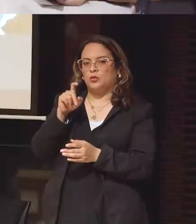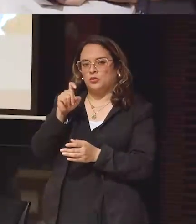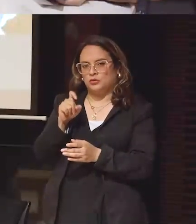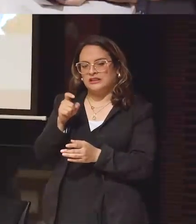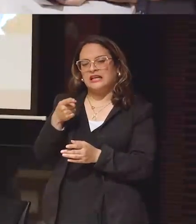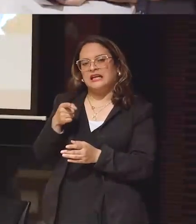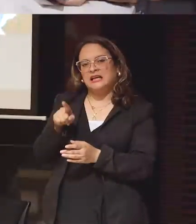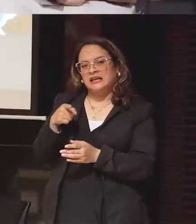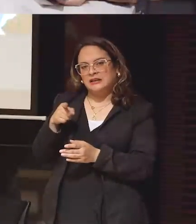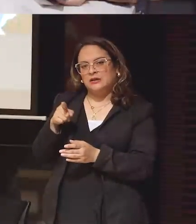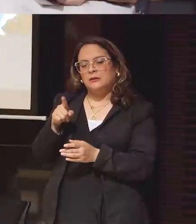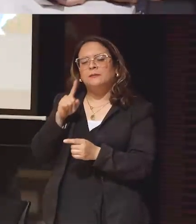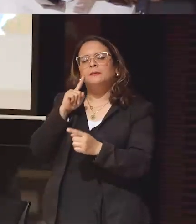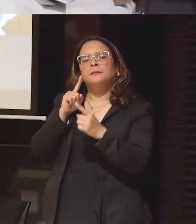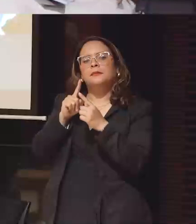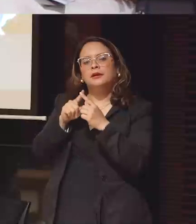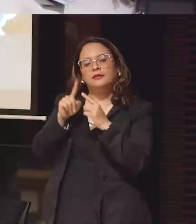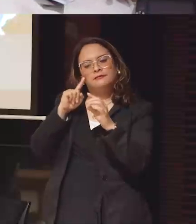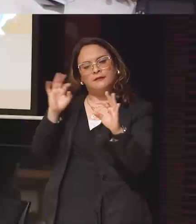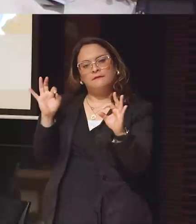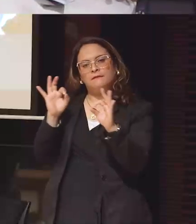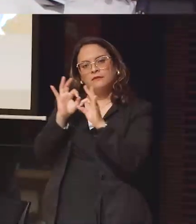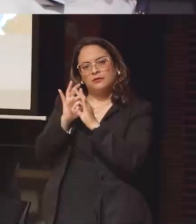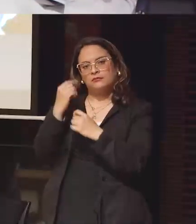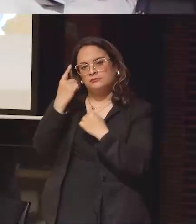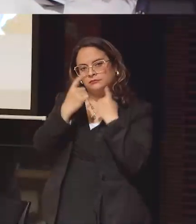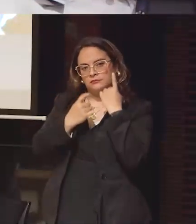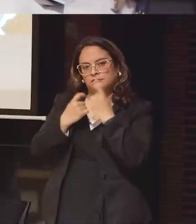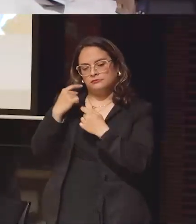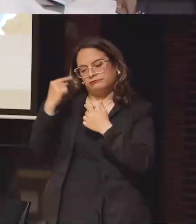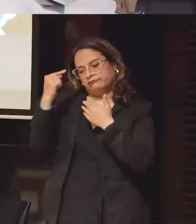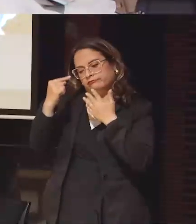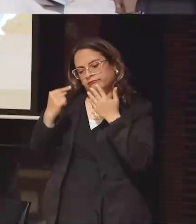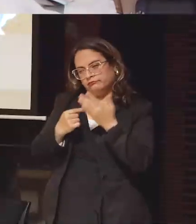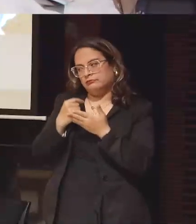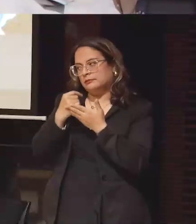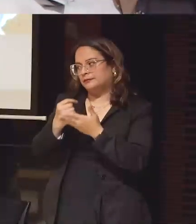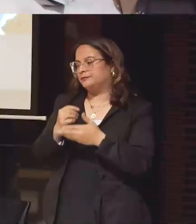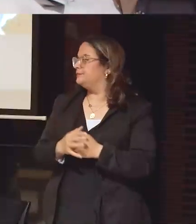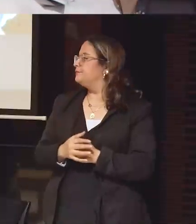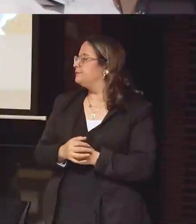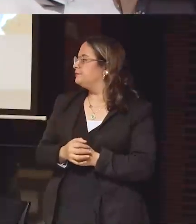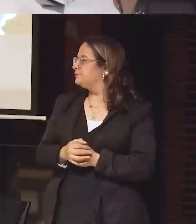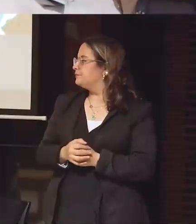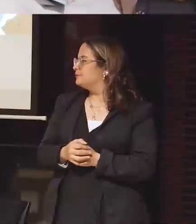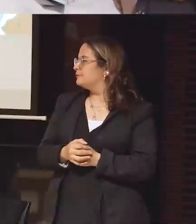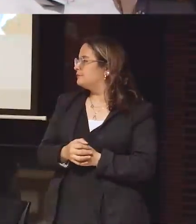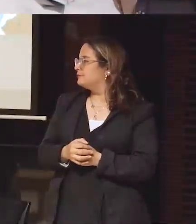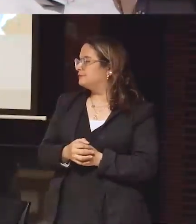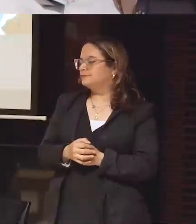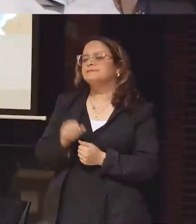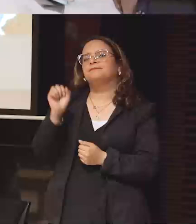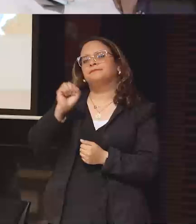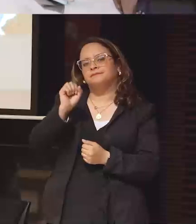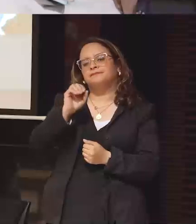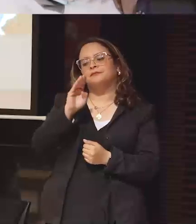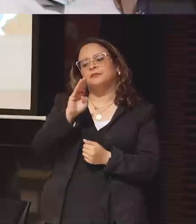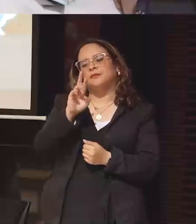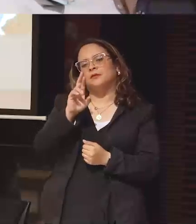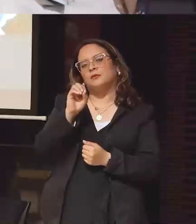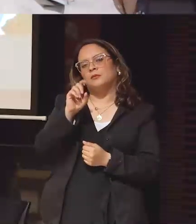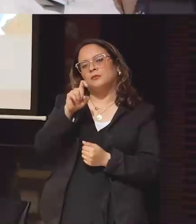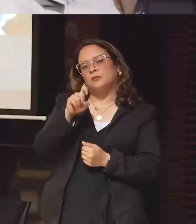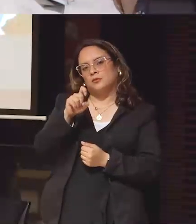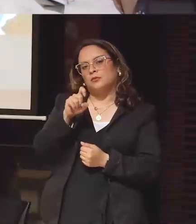para enfocar en toda esa reflexión que mencionaste y toda esta serie de acciones que están llevando a cabo. Bueno, entonces otra de las líneas